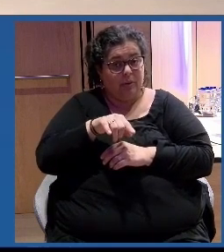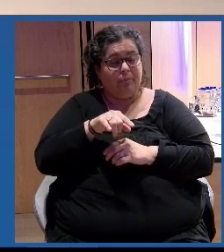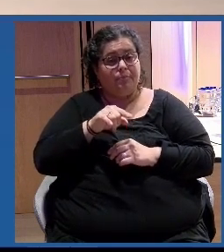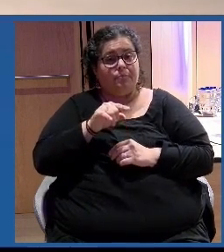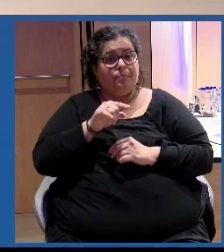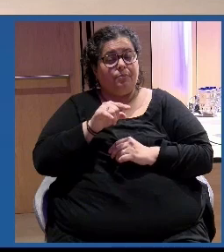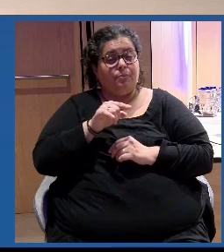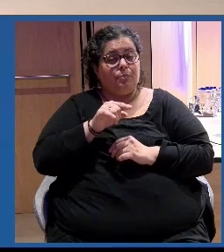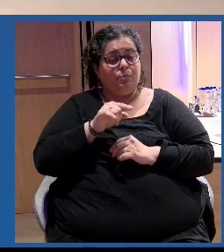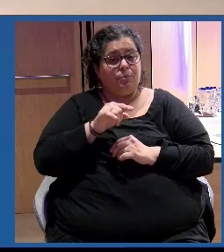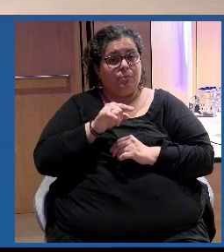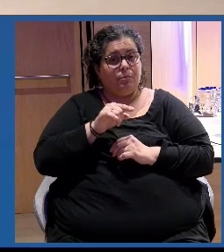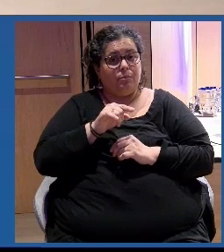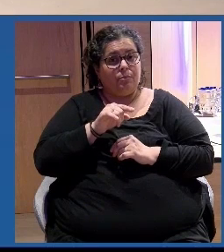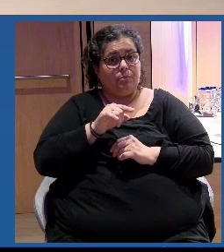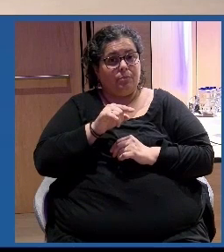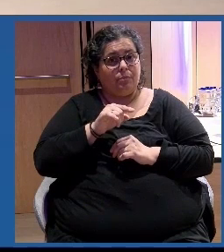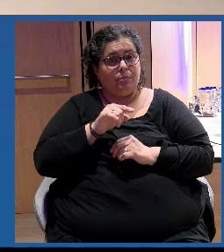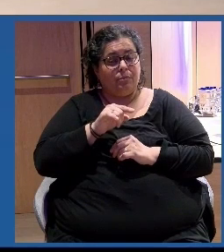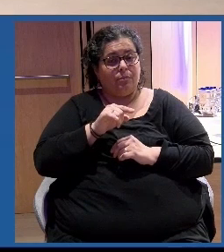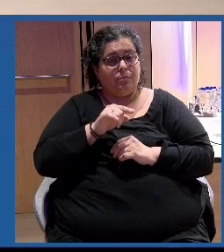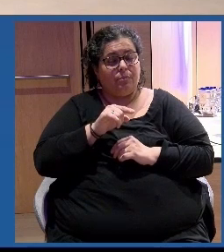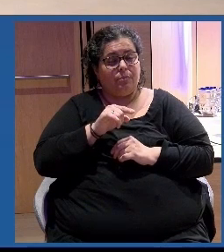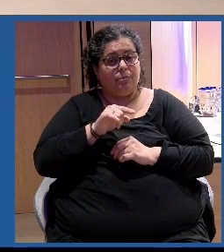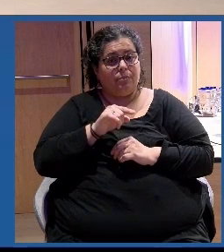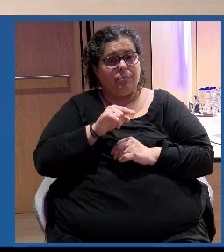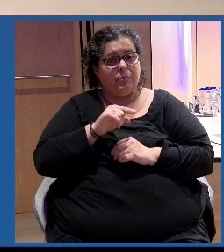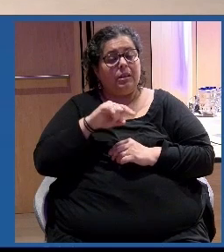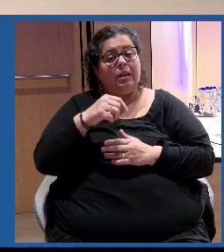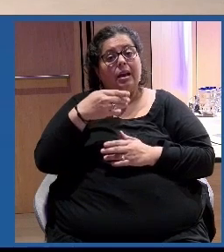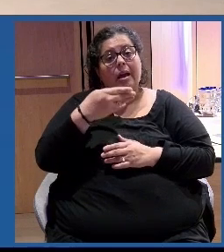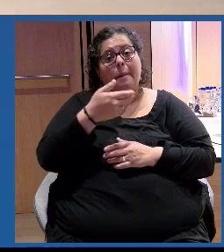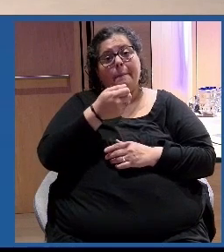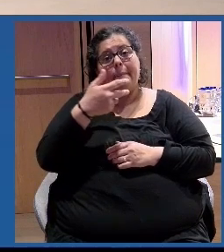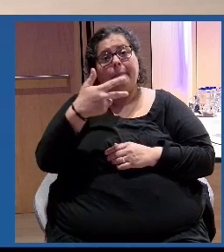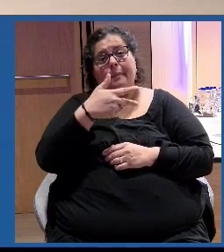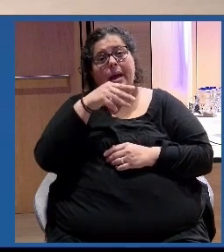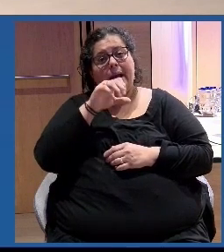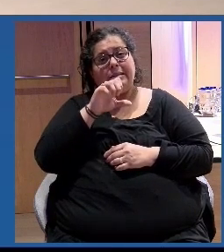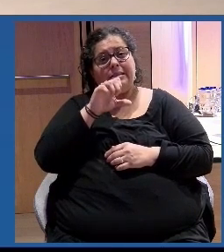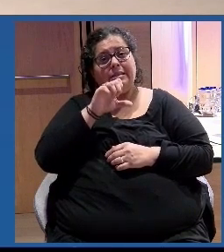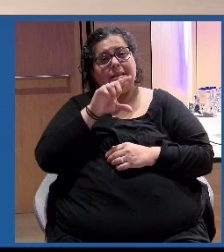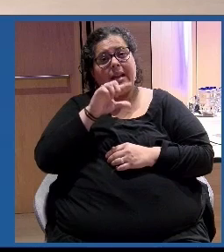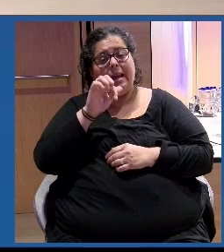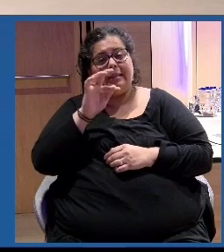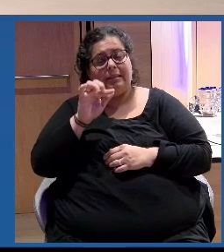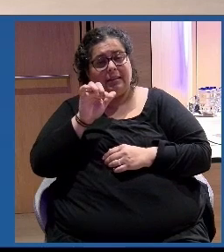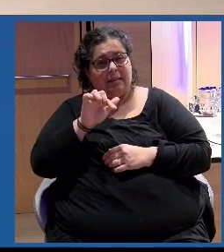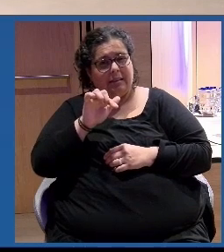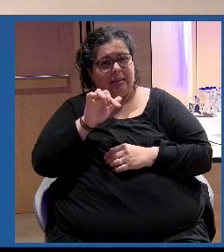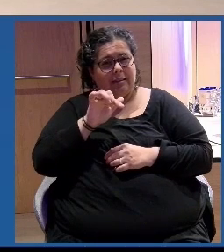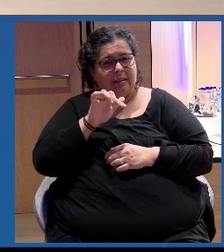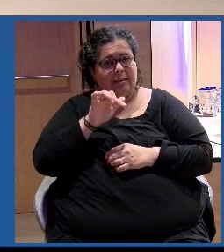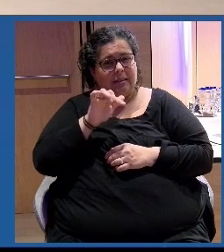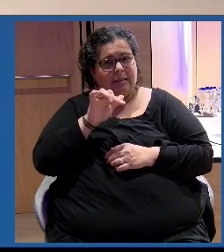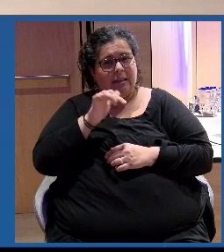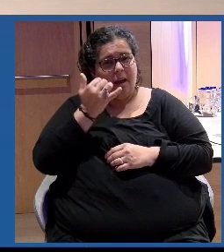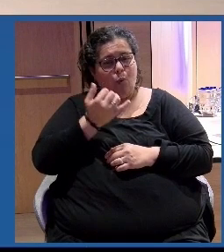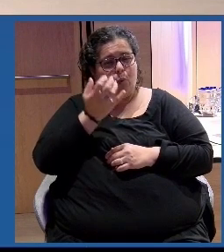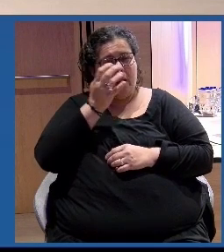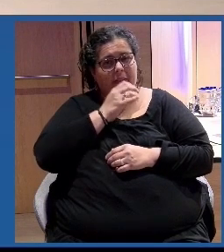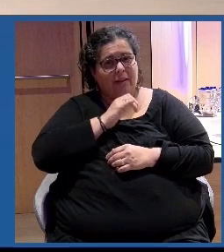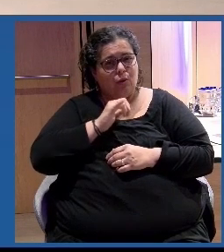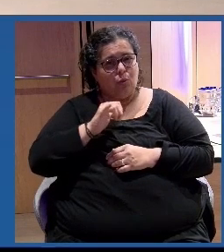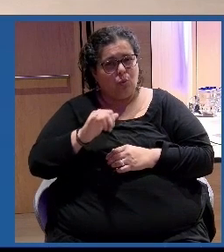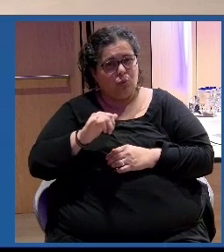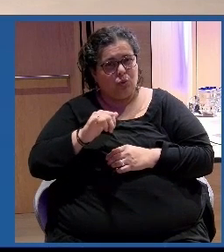era presidente en ese minuto, Michelle Bachelet, a propósito de una situación en la cual se había involucrado a su hijo, la denuncia también del caso Penta,